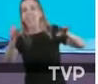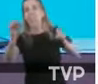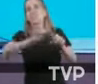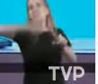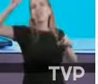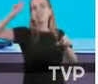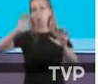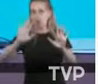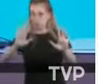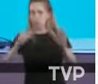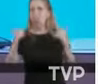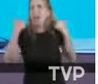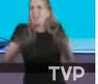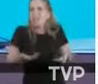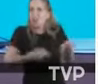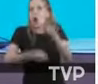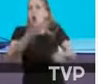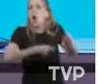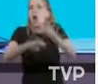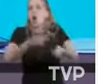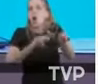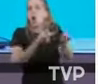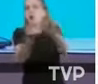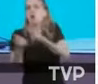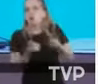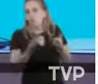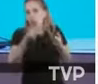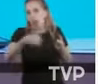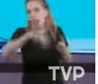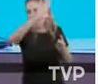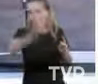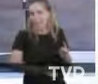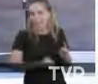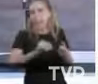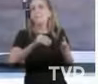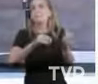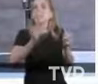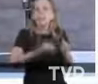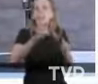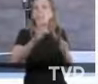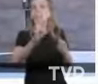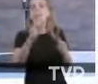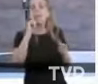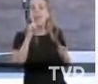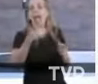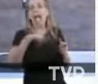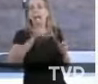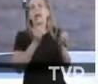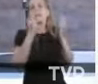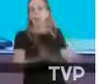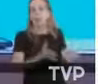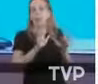del consumo interno, que mueve más del 70% del Producto Bruto argentino. Así que esa regla